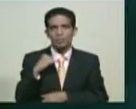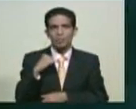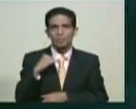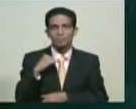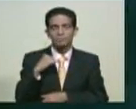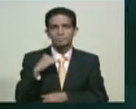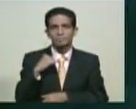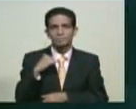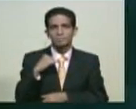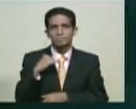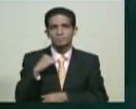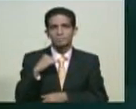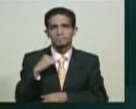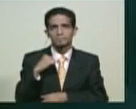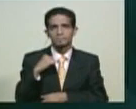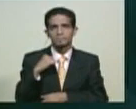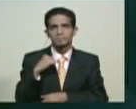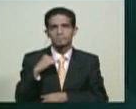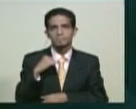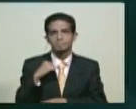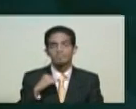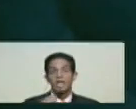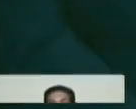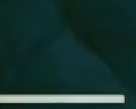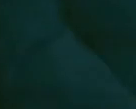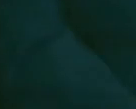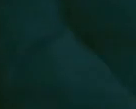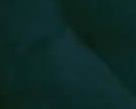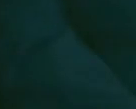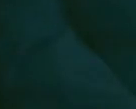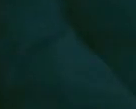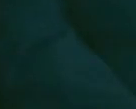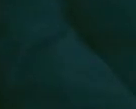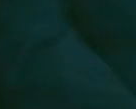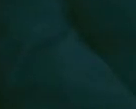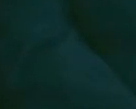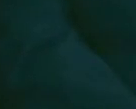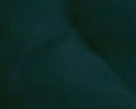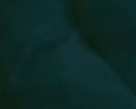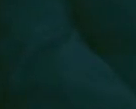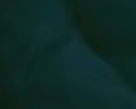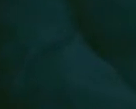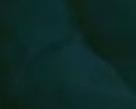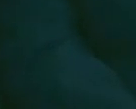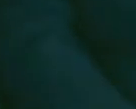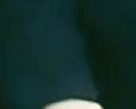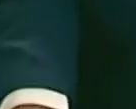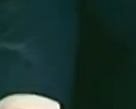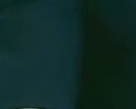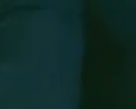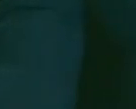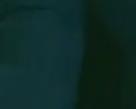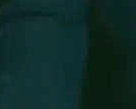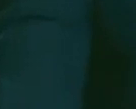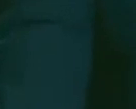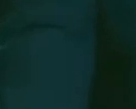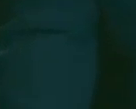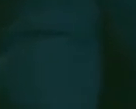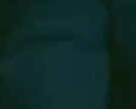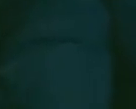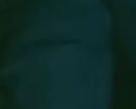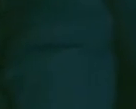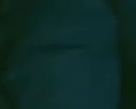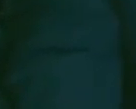abril? Al mes de abril es el 79%. Lo que quería es la